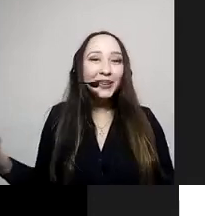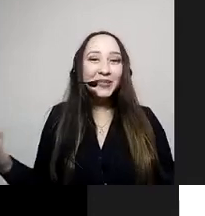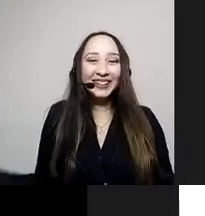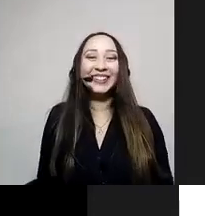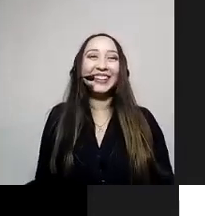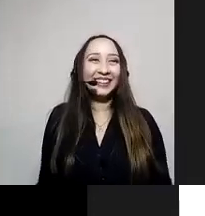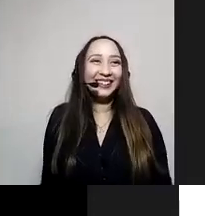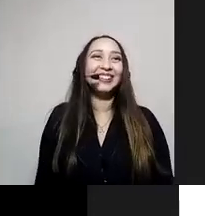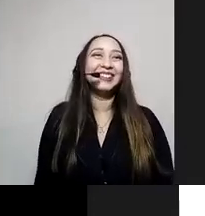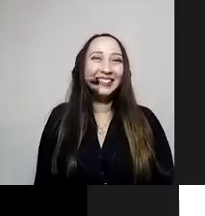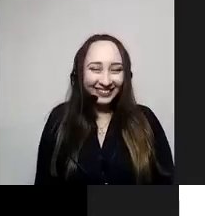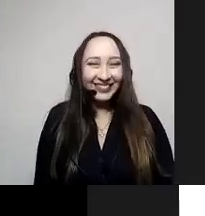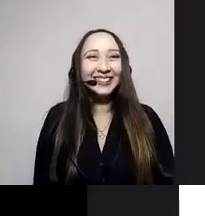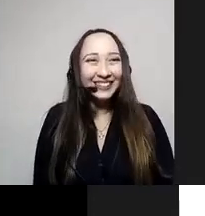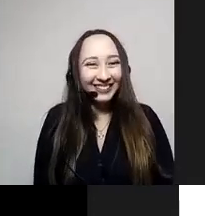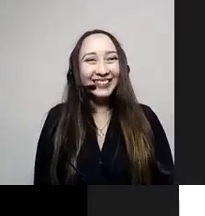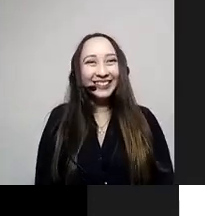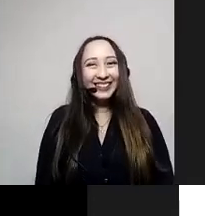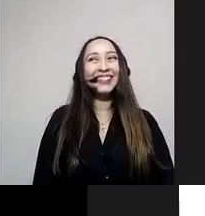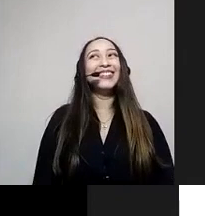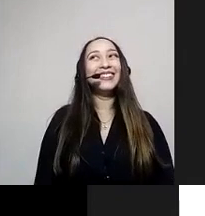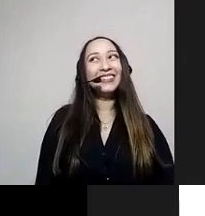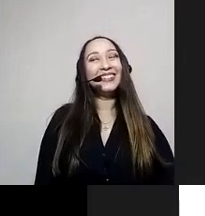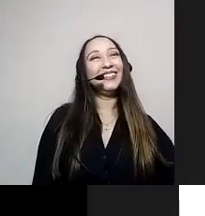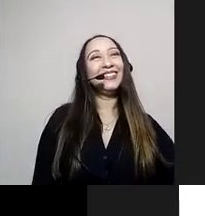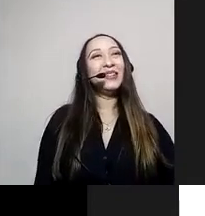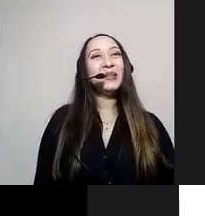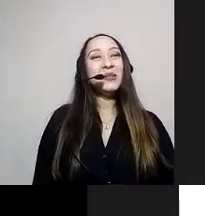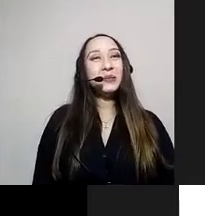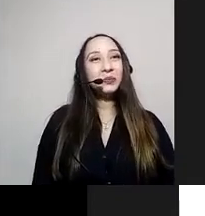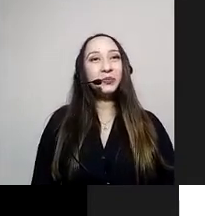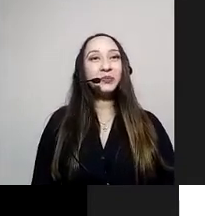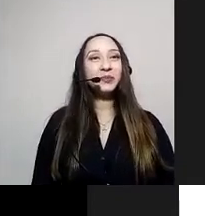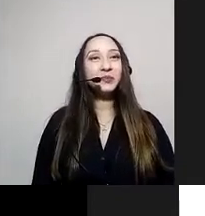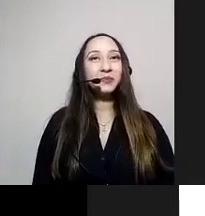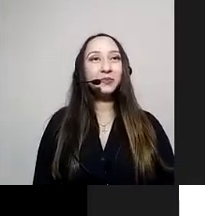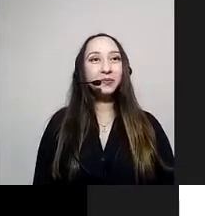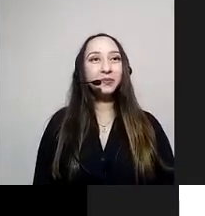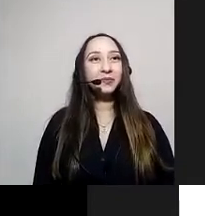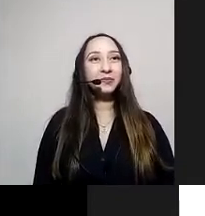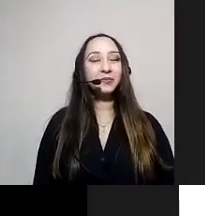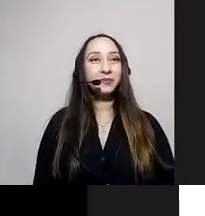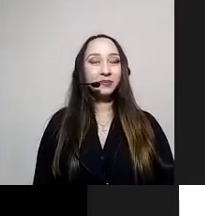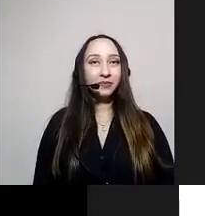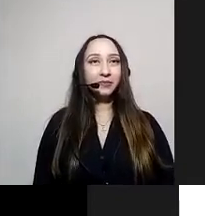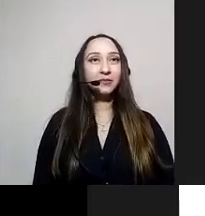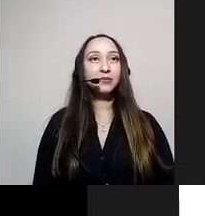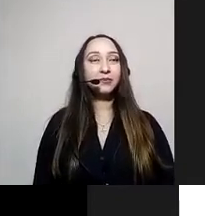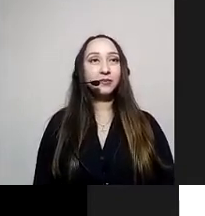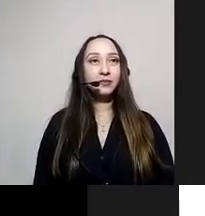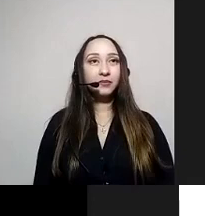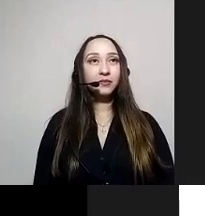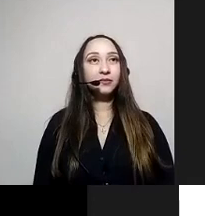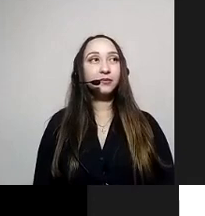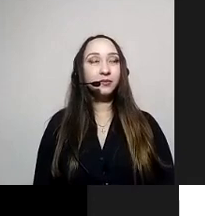lo hacemos? Claro. ¿Cómo lo hacemos? ¿Cómo lo hacemos cuando estoy con algún tema de trabajo, cuando tengo una